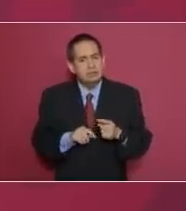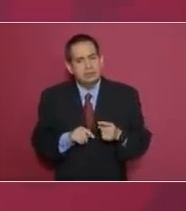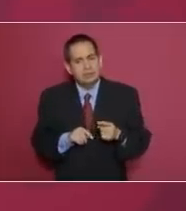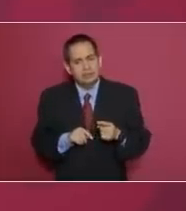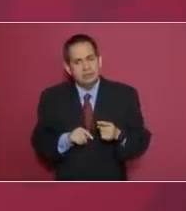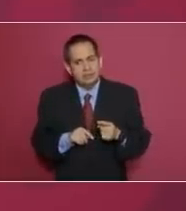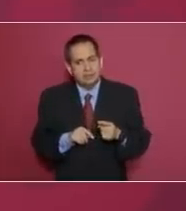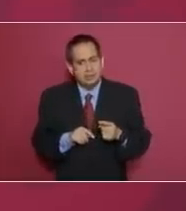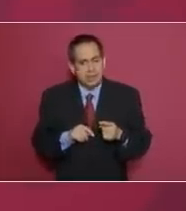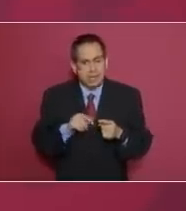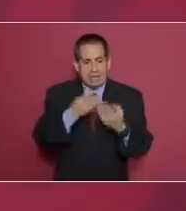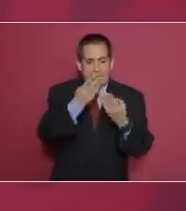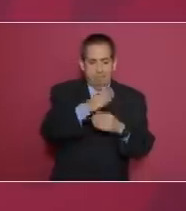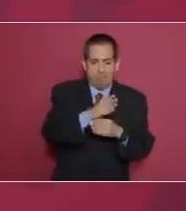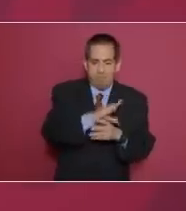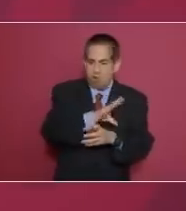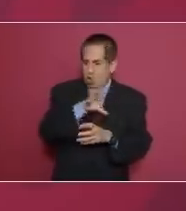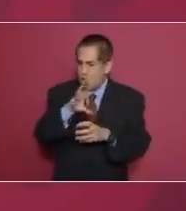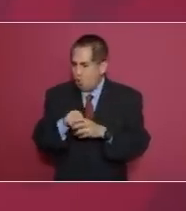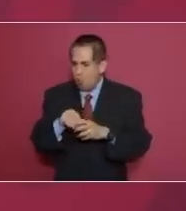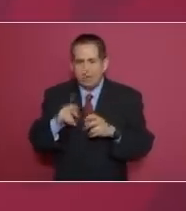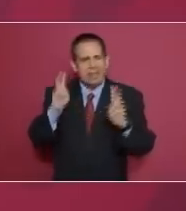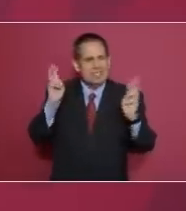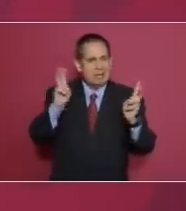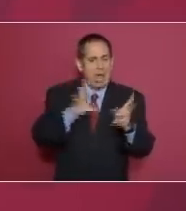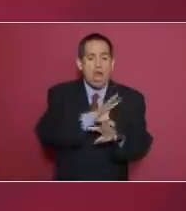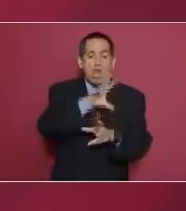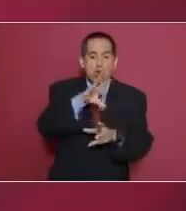la inclusión financiera, como se le llama.